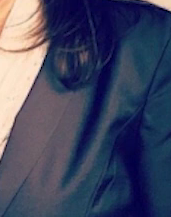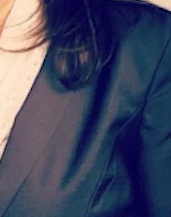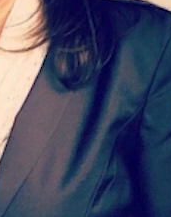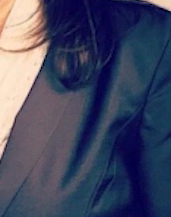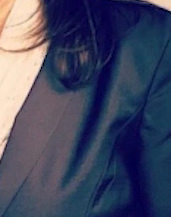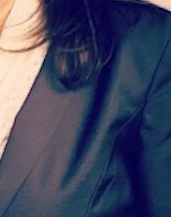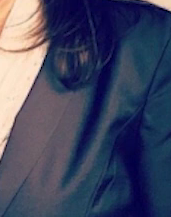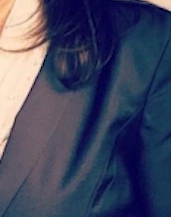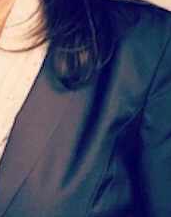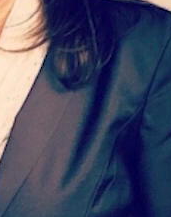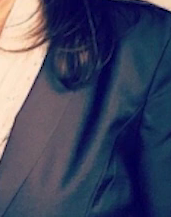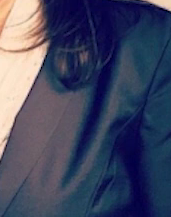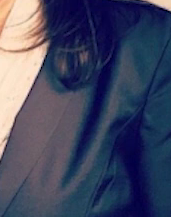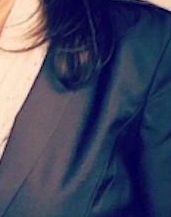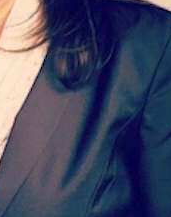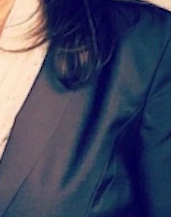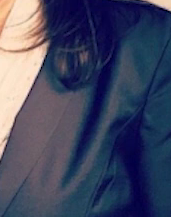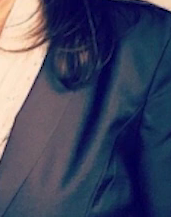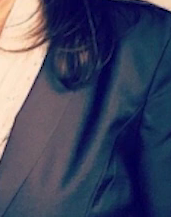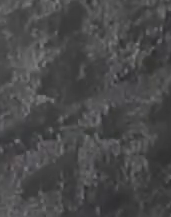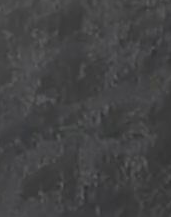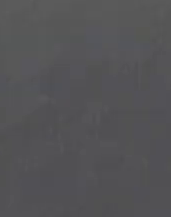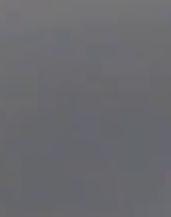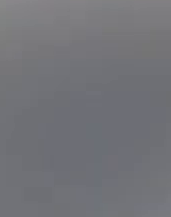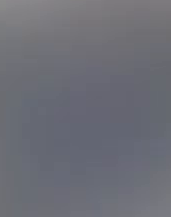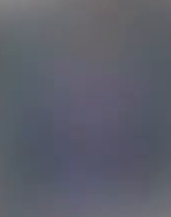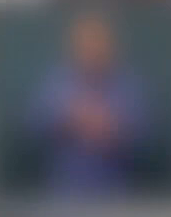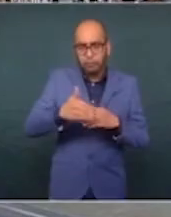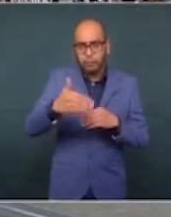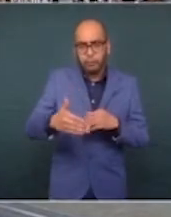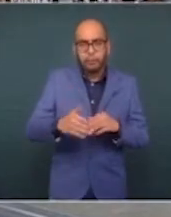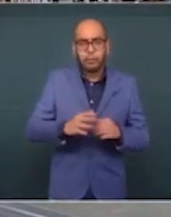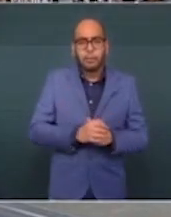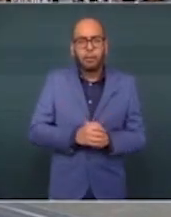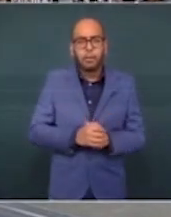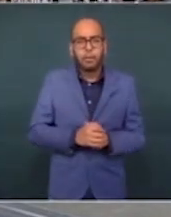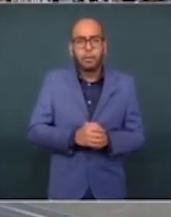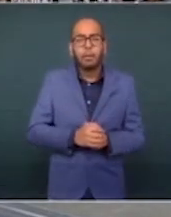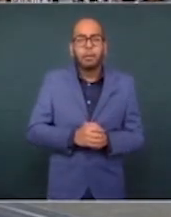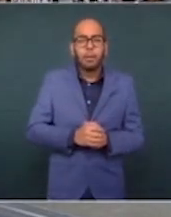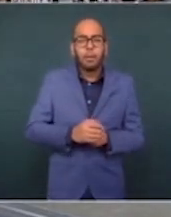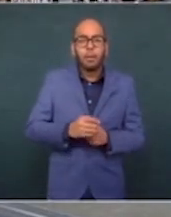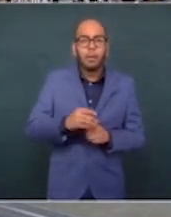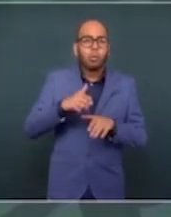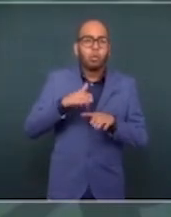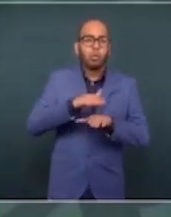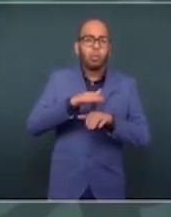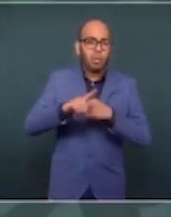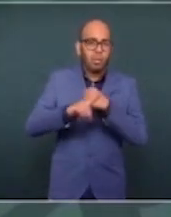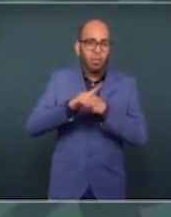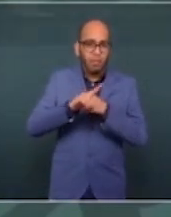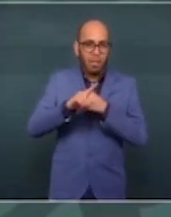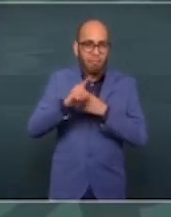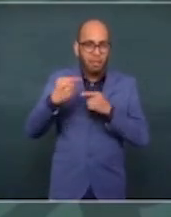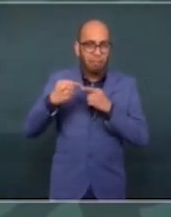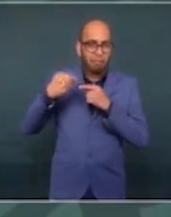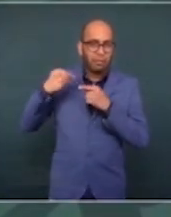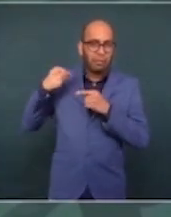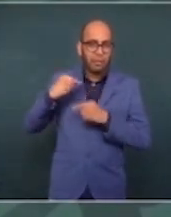Informó Mr. Politicón, nos vemos el próximo video. Gracias. Acerca de este incidente con mi esposa,